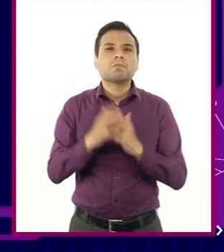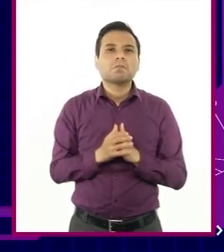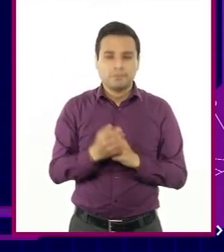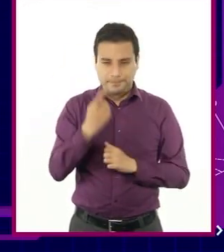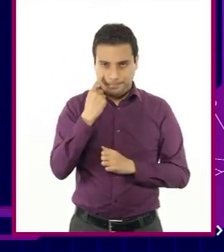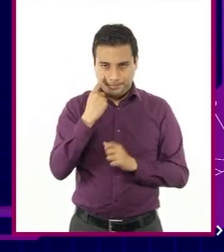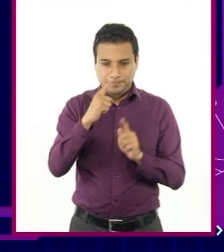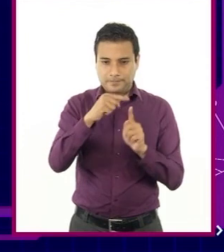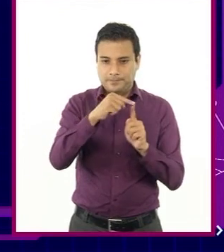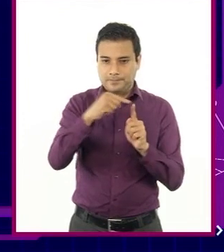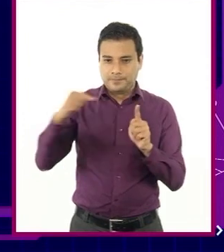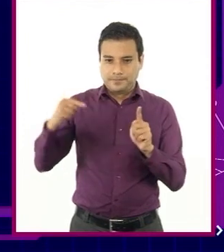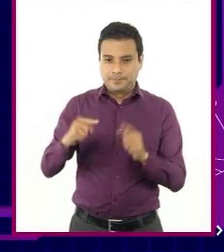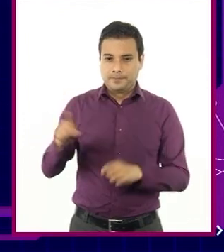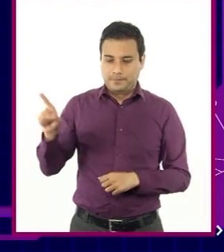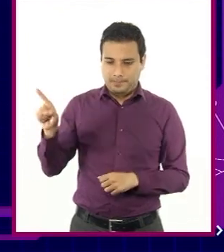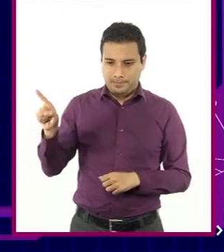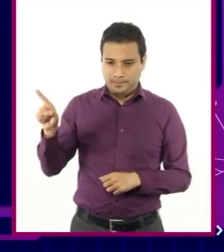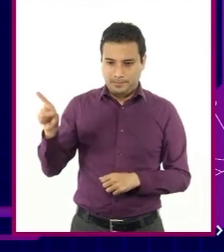1.61 metros entre